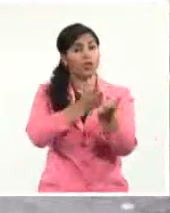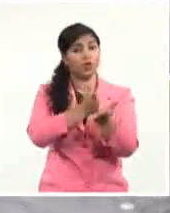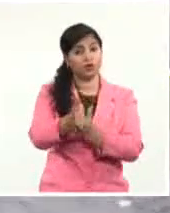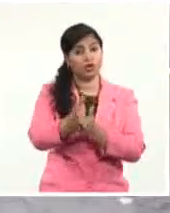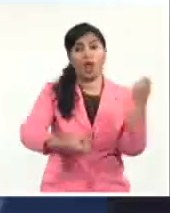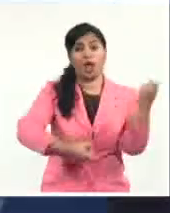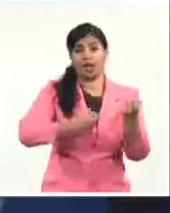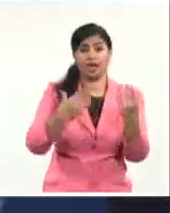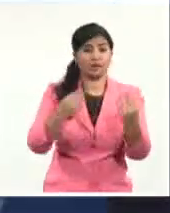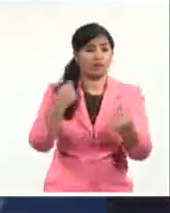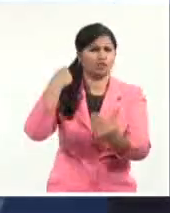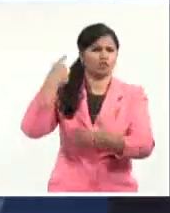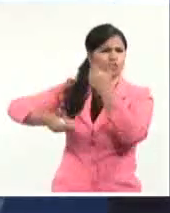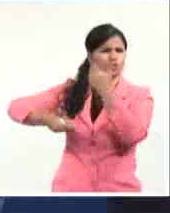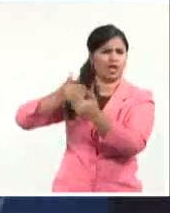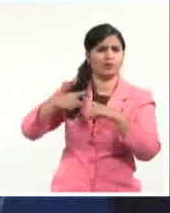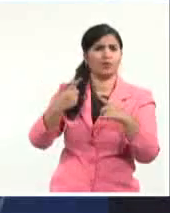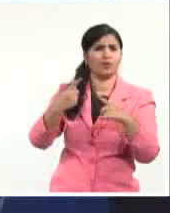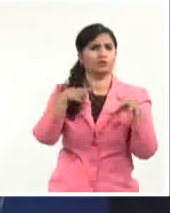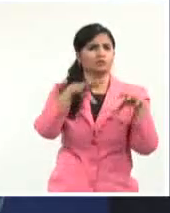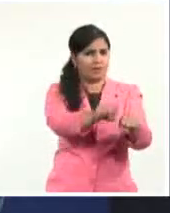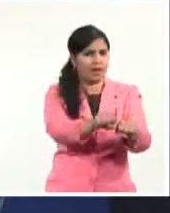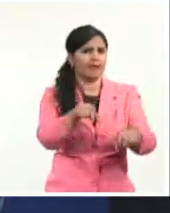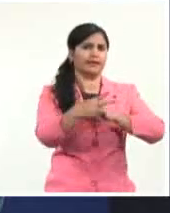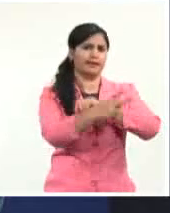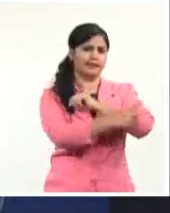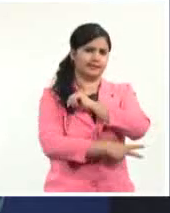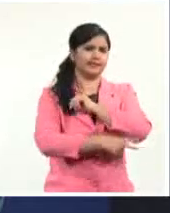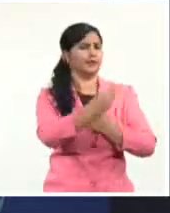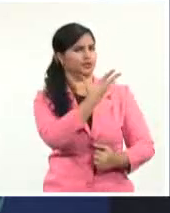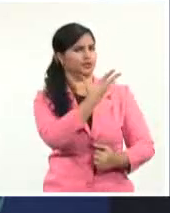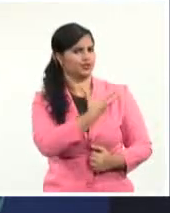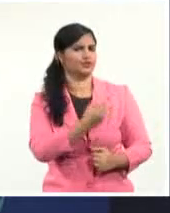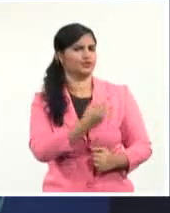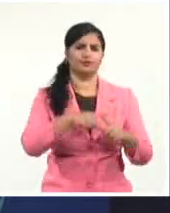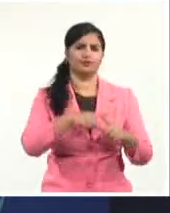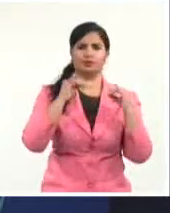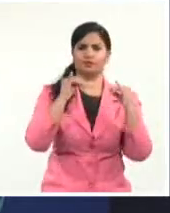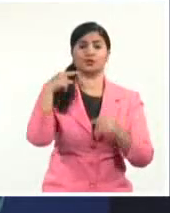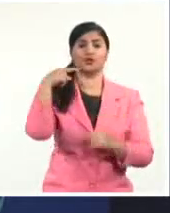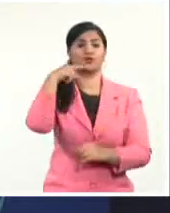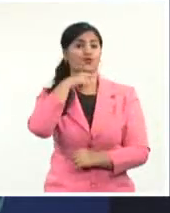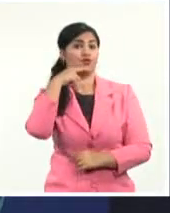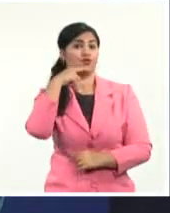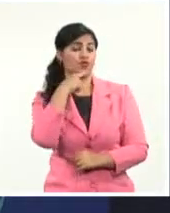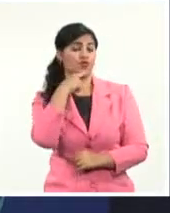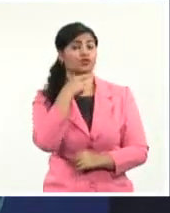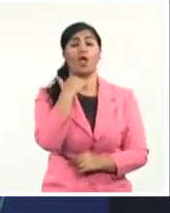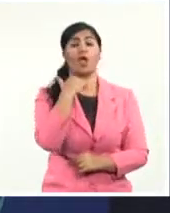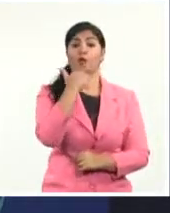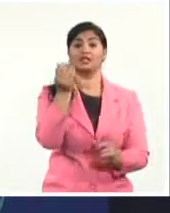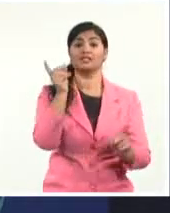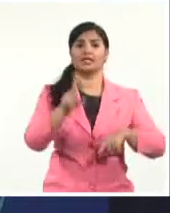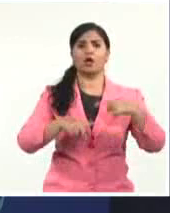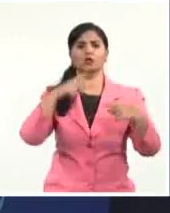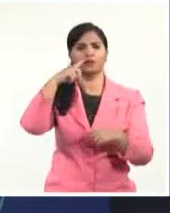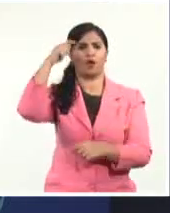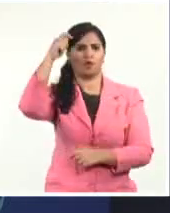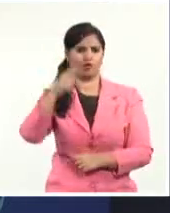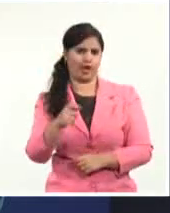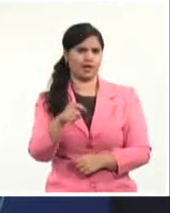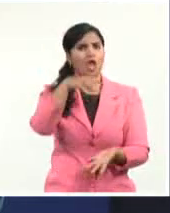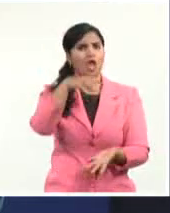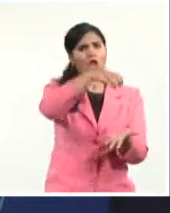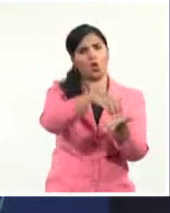historia. Las Fuerzas Armadas de Rusia continúan su ofensiva contra las tropas de Ucrania en las provincias de Donetsk